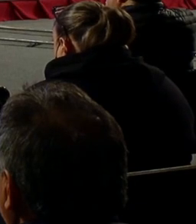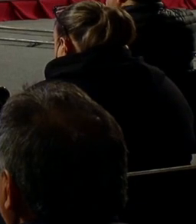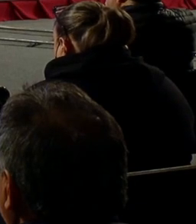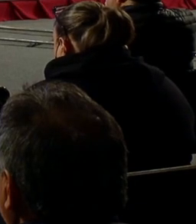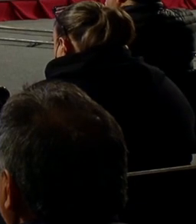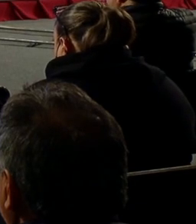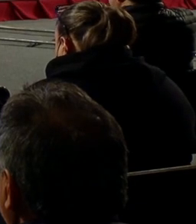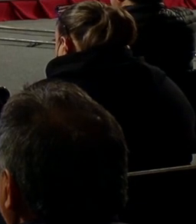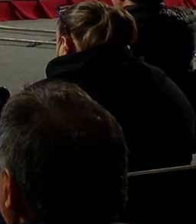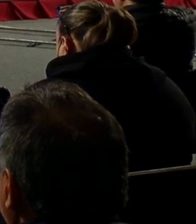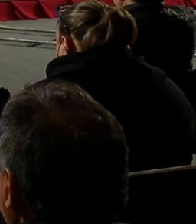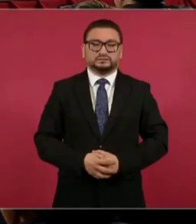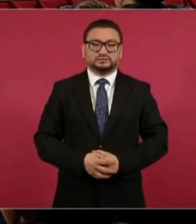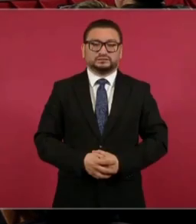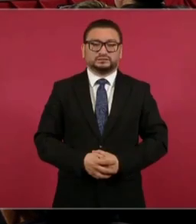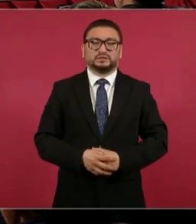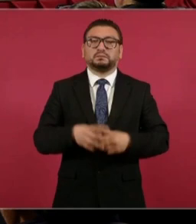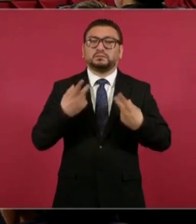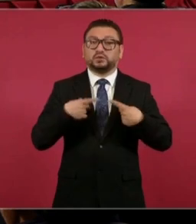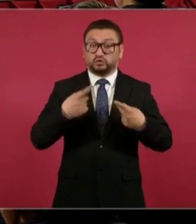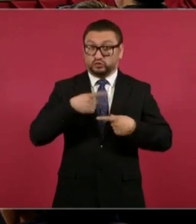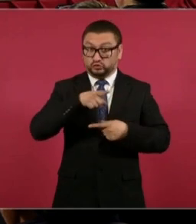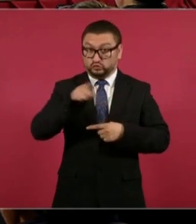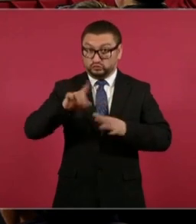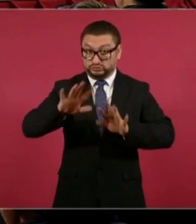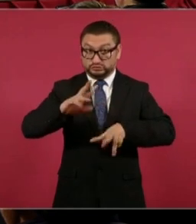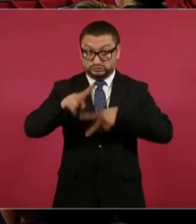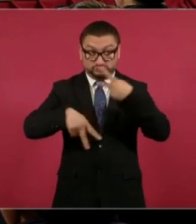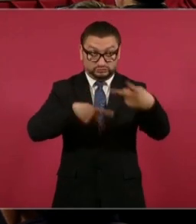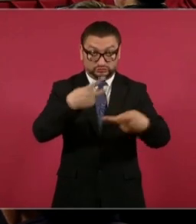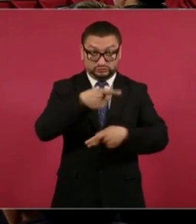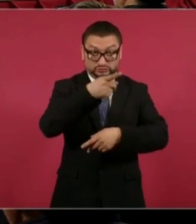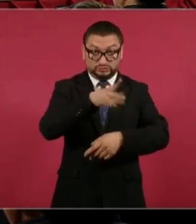en qué les ha ayudado esta